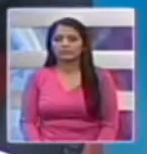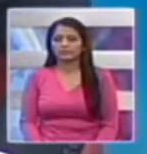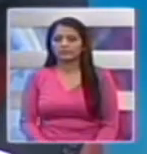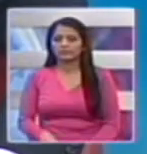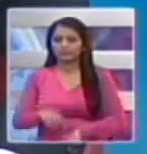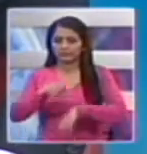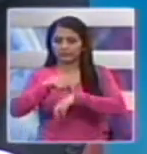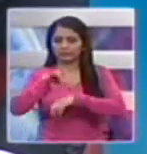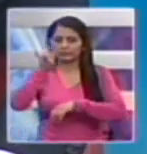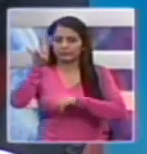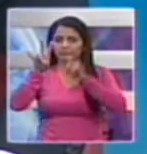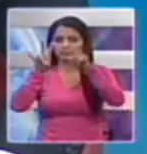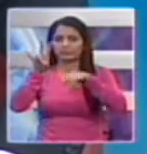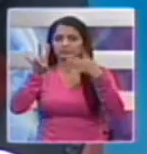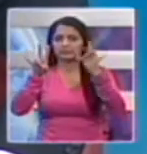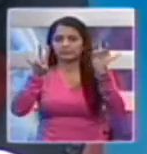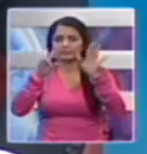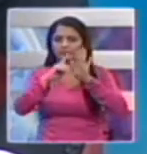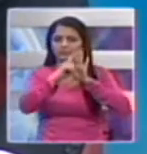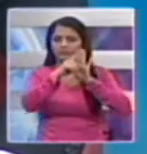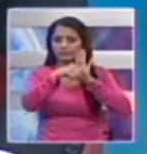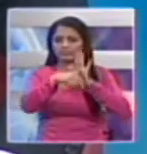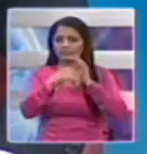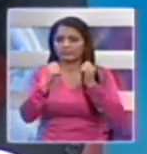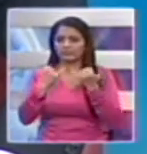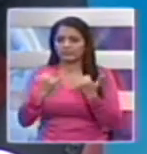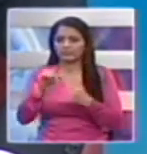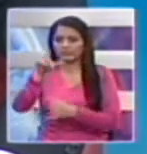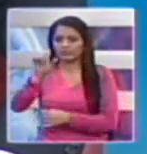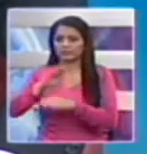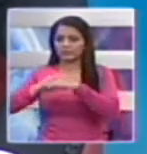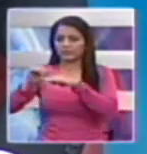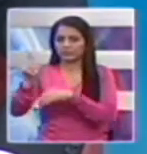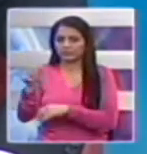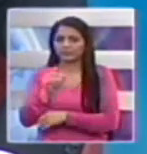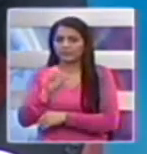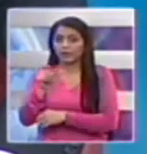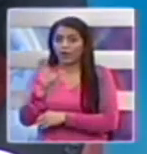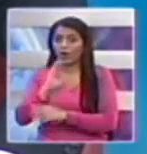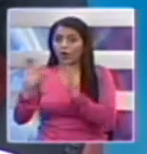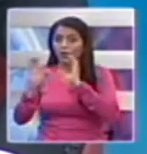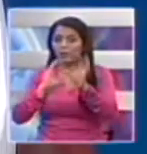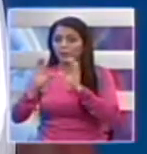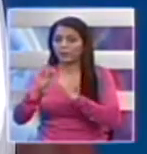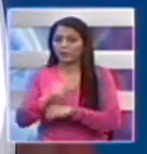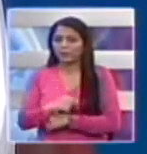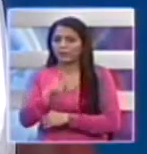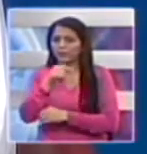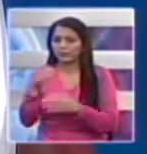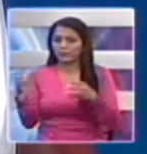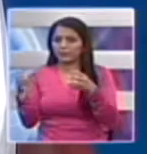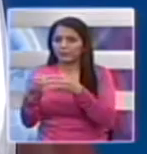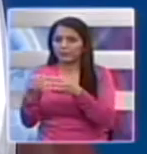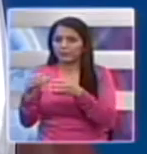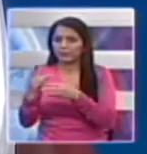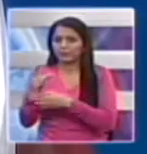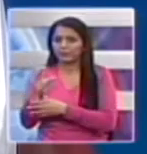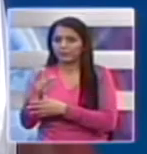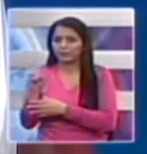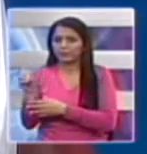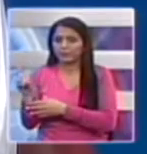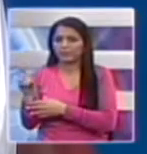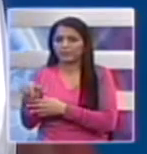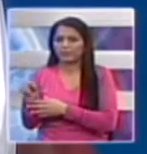Siete de la mañana, 18 minutos. Nuestro siguiente invitado es el precandidato a la presidencia de la República por el Movimiento Centro Democrático. Paul Olsen está